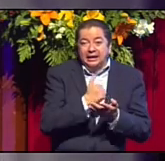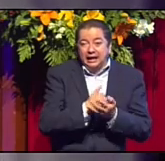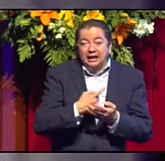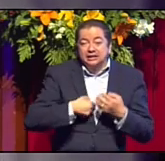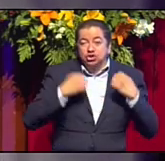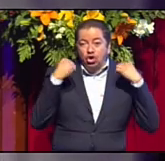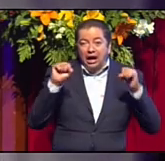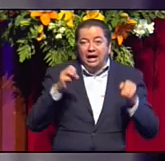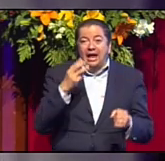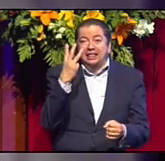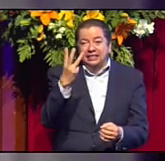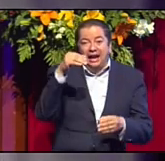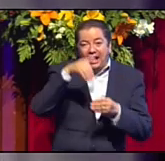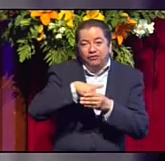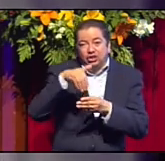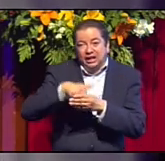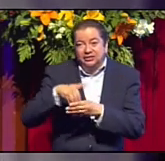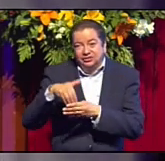ustedes, muchísimas gracias.